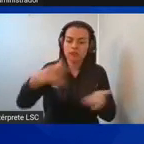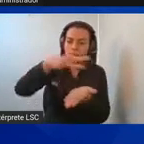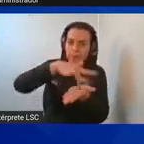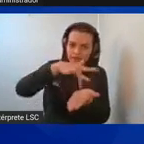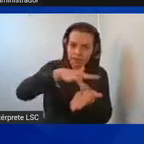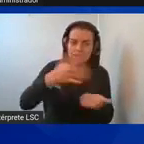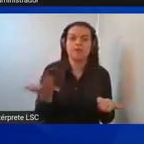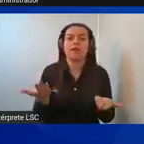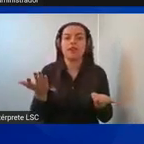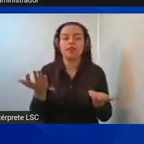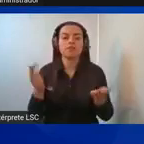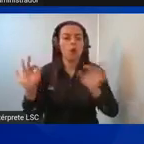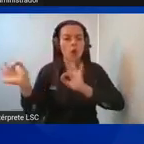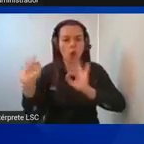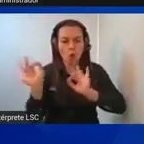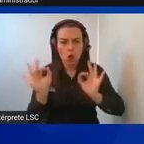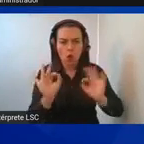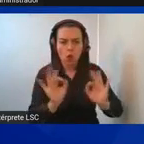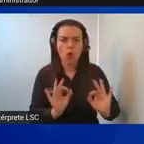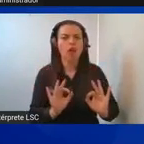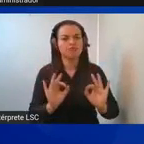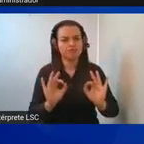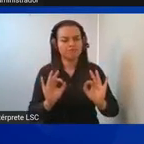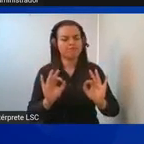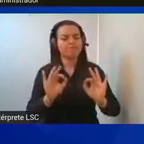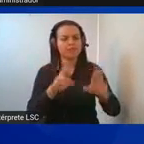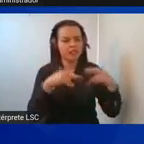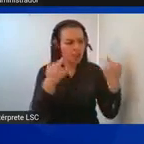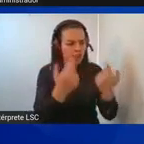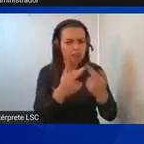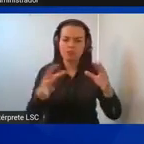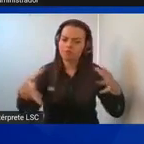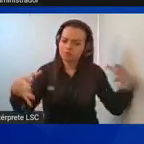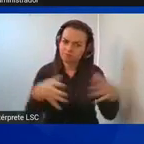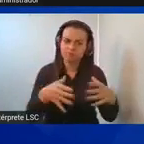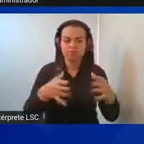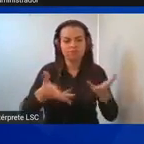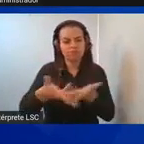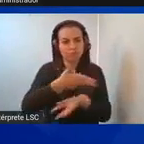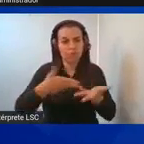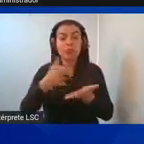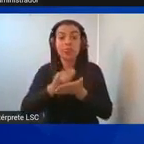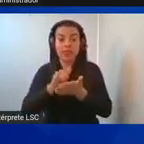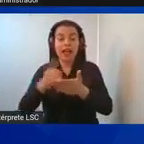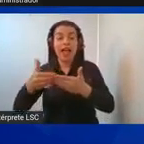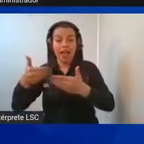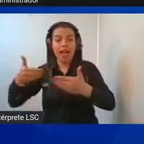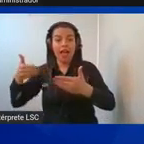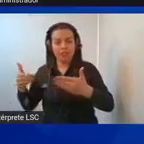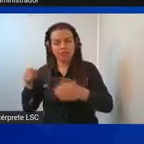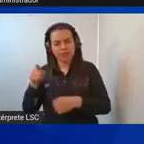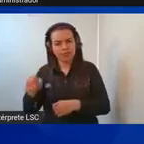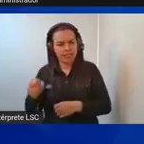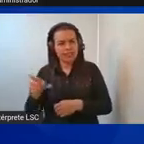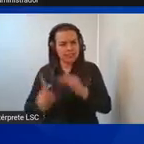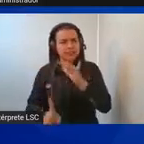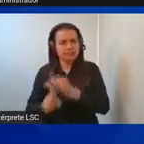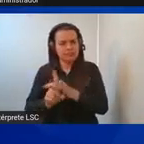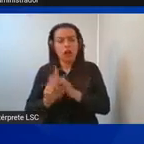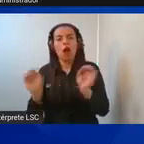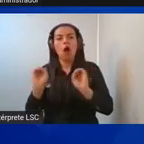organizar las sesiones. ¿Esto fue un punto, digamos, que generó discusión, o fue un punto, digamos, que